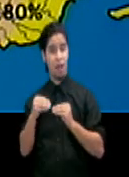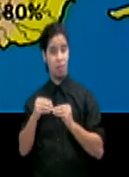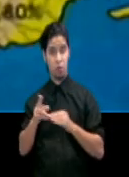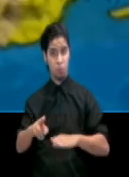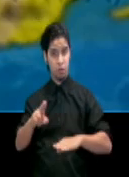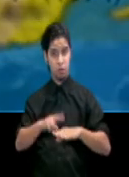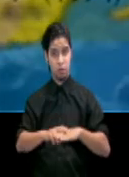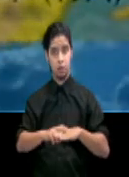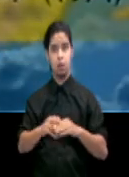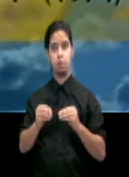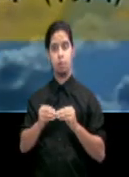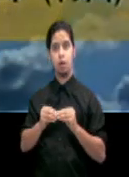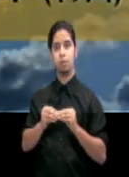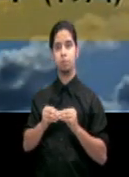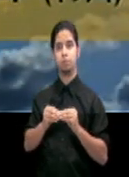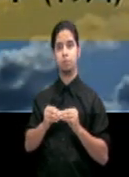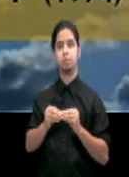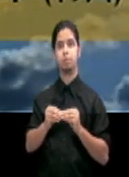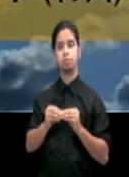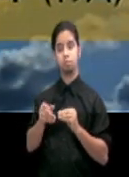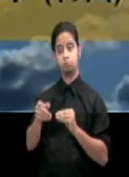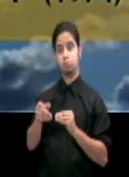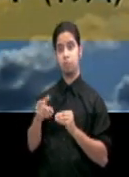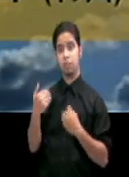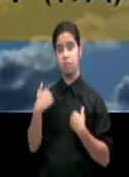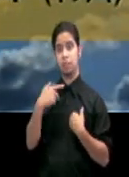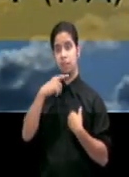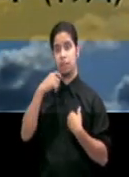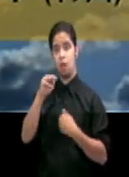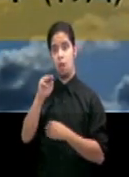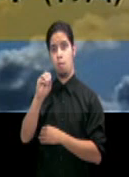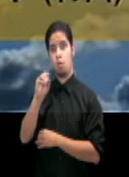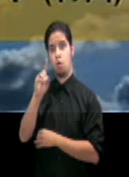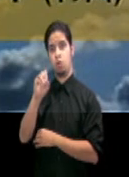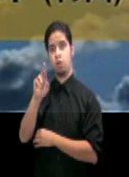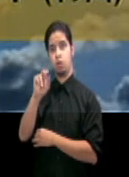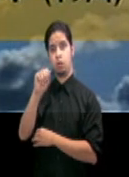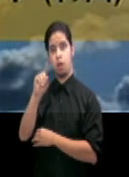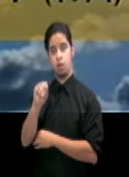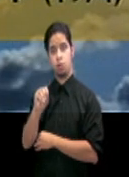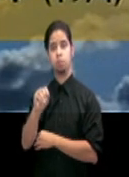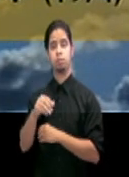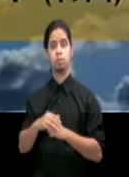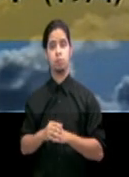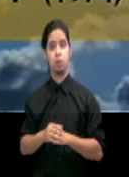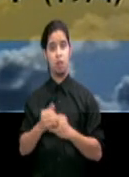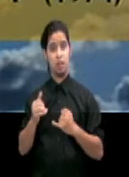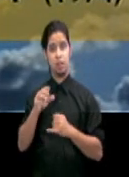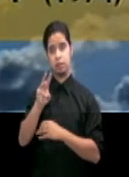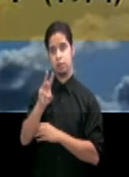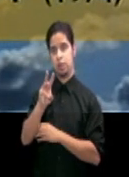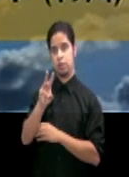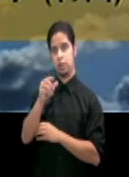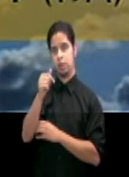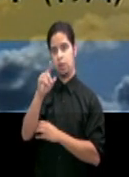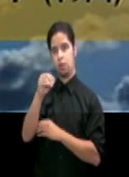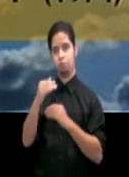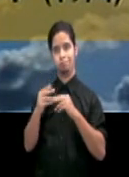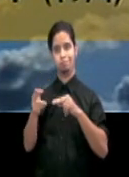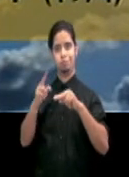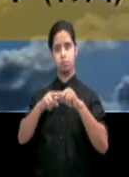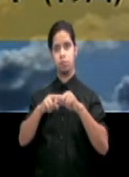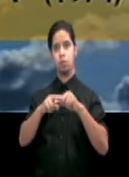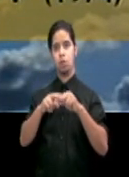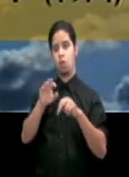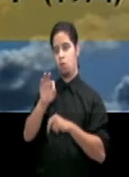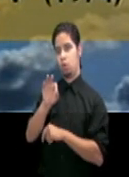7% sequía moderada. Hoy la máxima en los 93 grados, 6 grados por encima de lo normal, 94 grados el récord